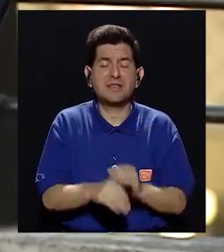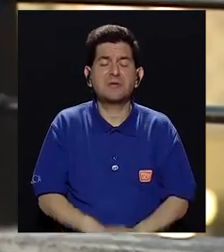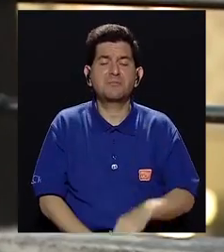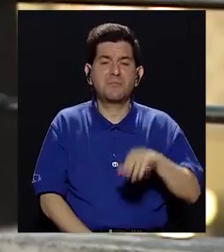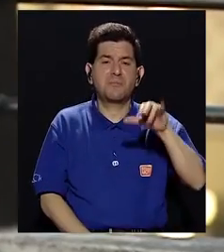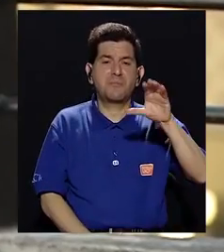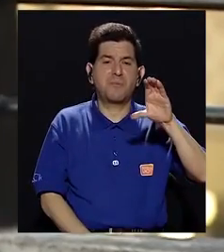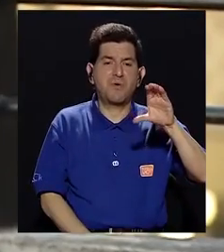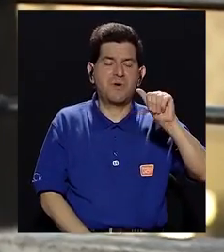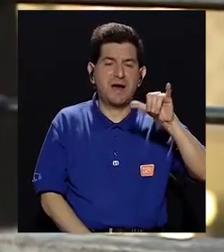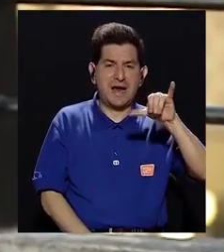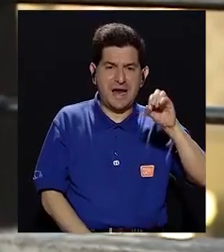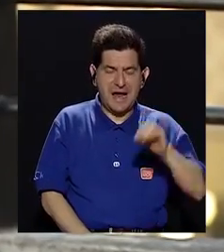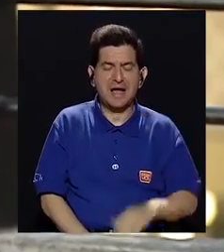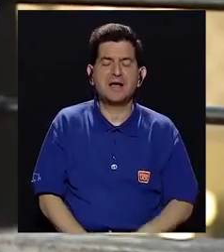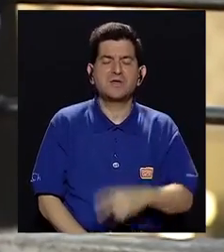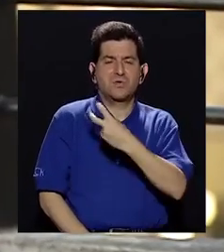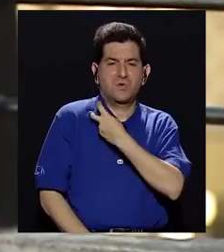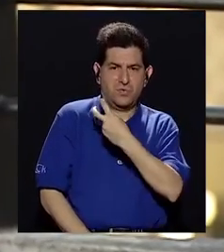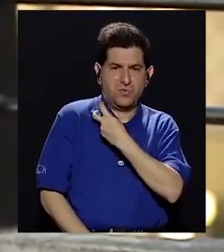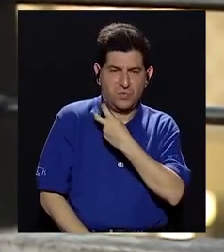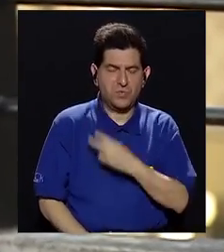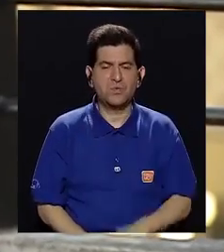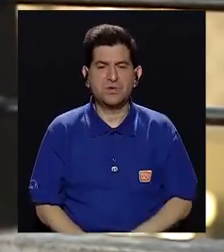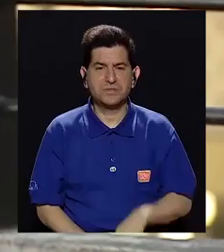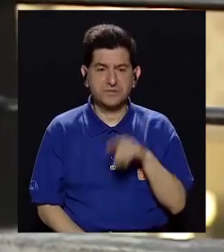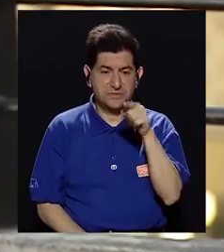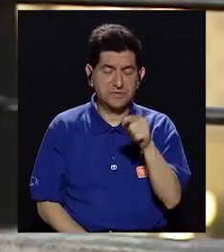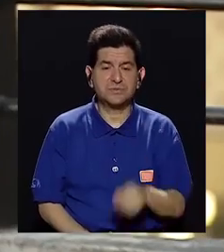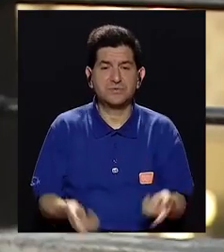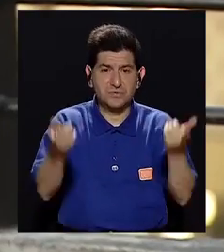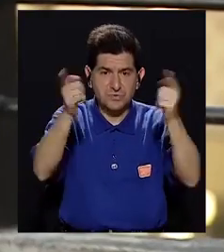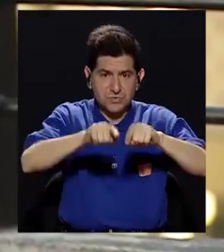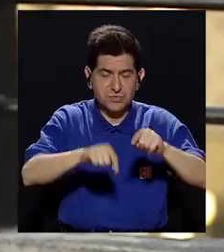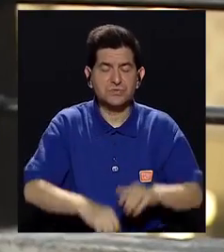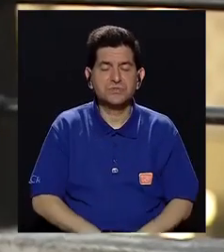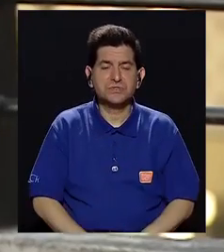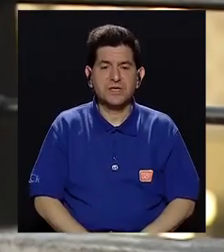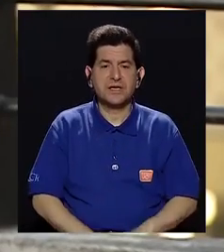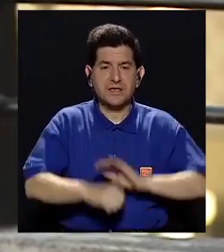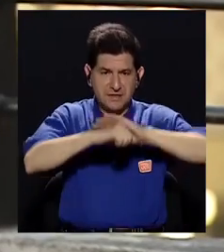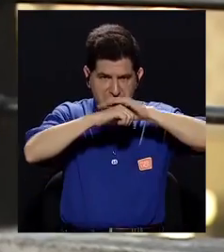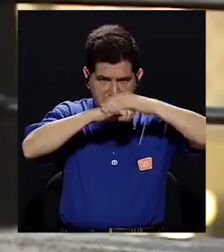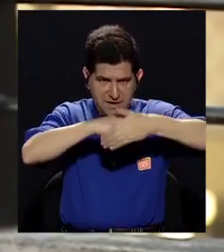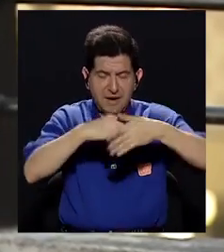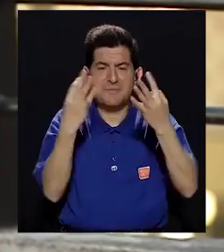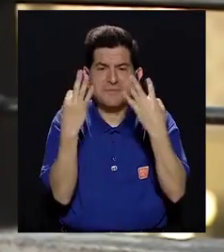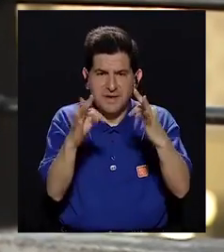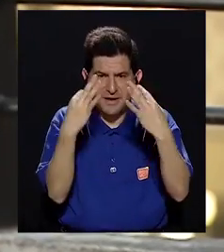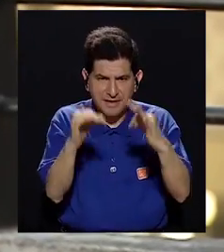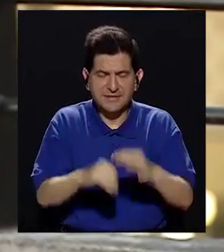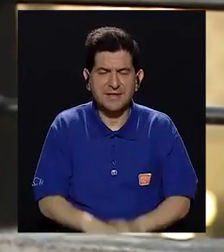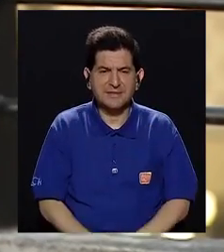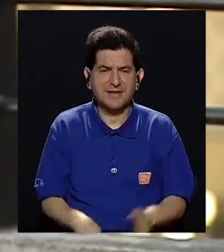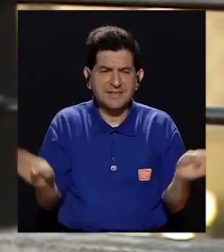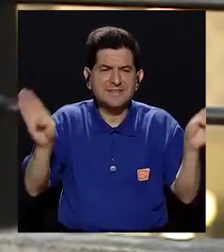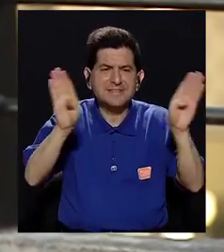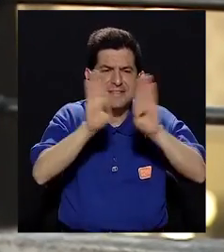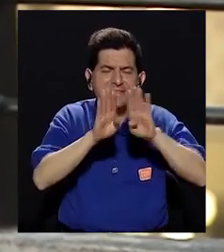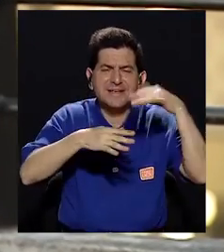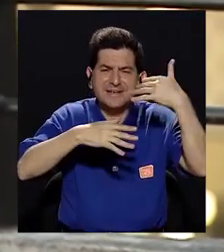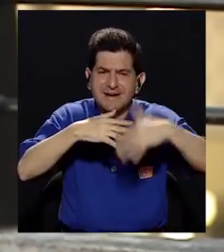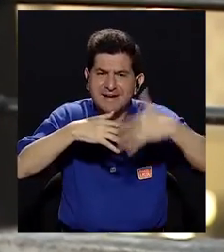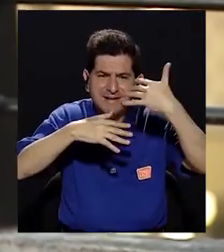de callo de hueso, que es lo que conocemos como una formación de hueso alrededor de los bordes de la rodilla, para intentar